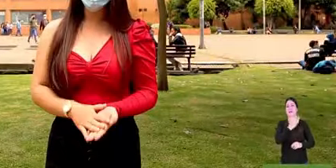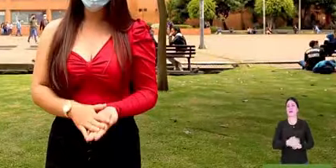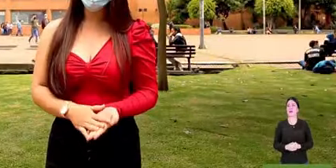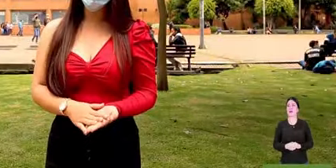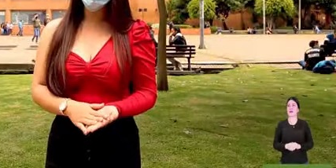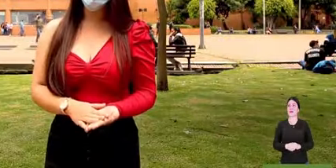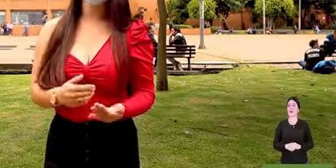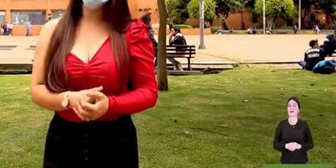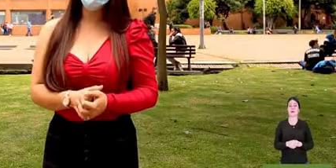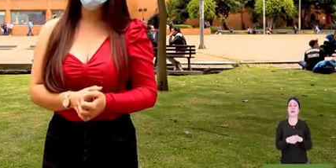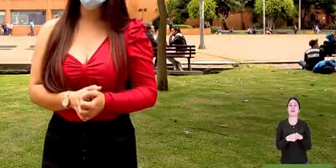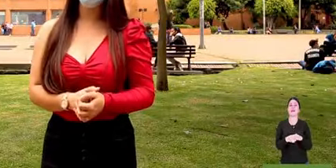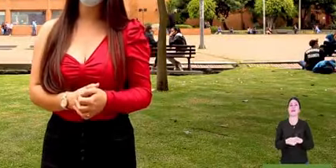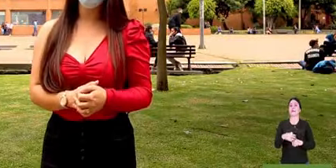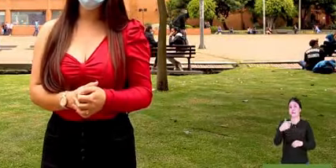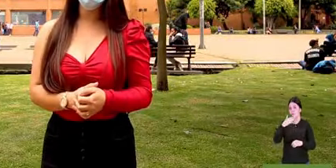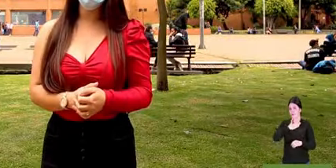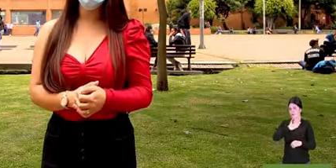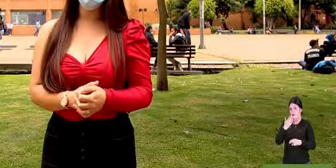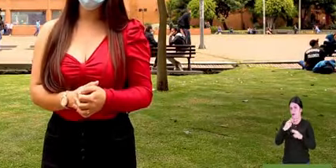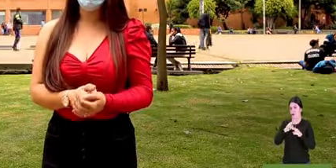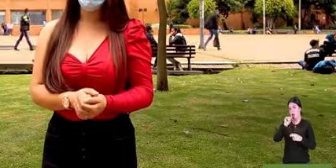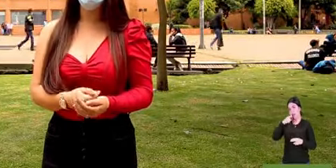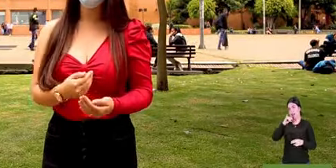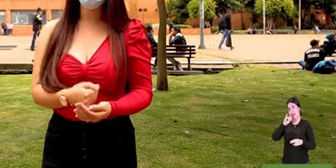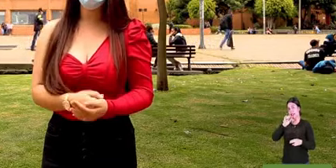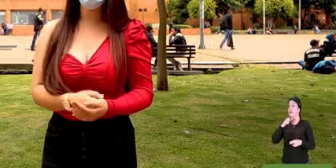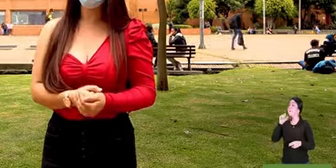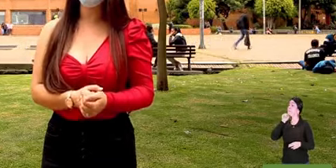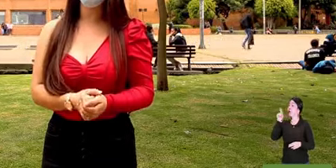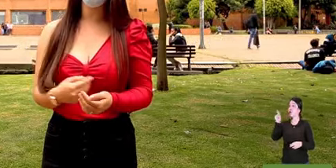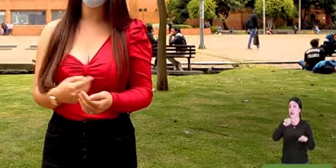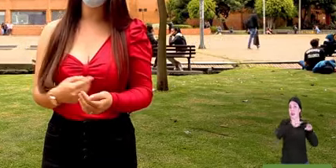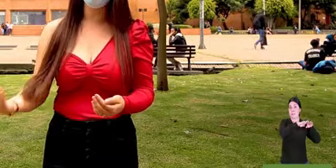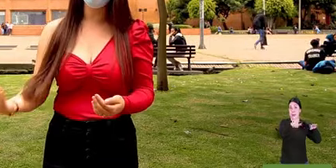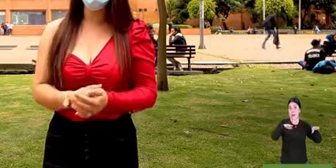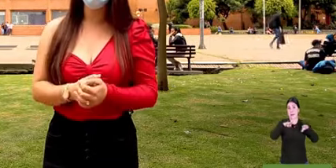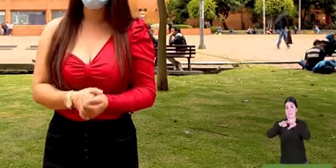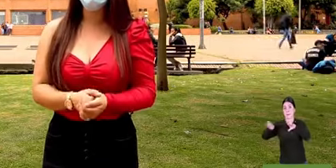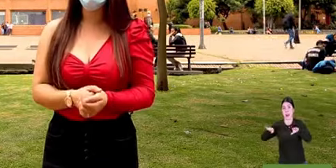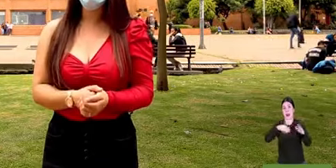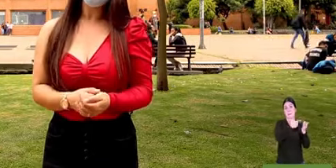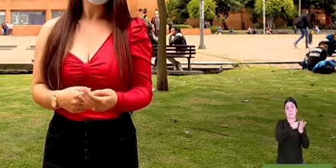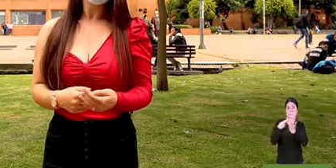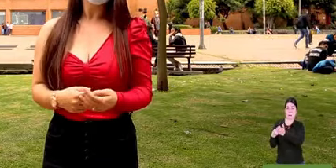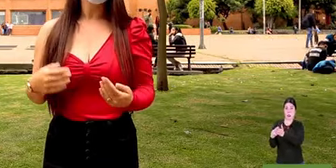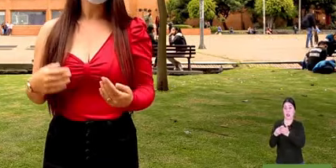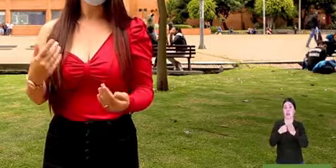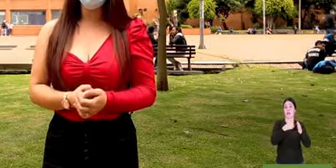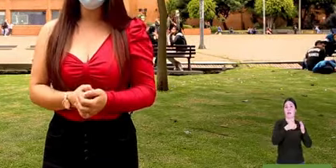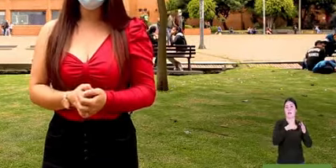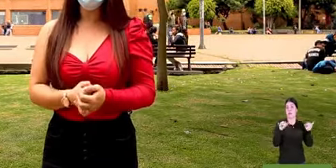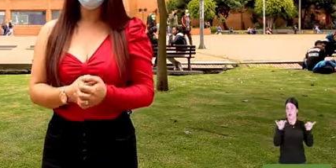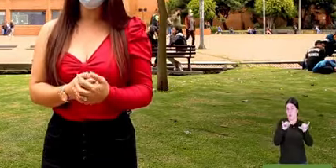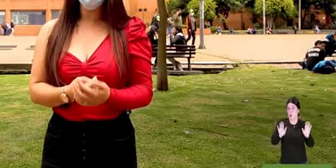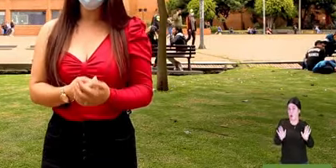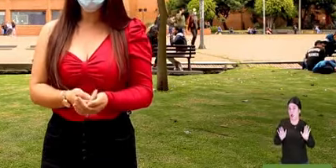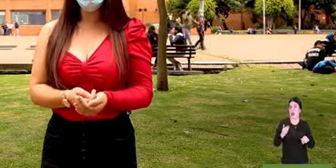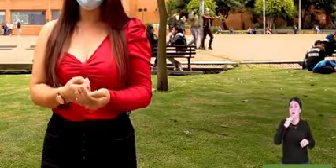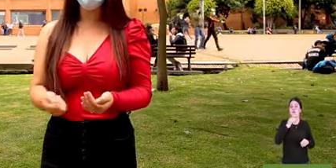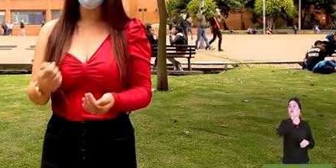Y Castro, y quisiera saber si las zonas de parqueo pago funcionan igual en los lugares particulares donde la gente